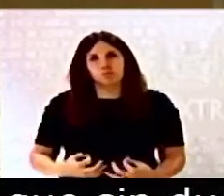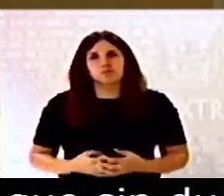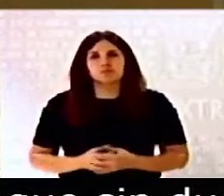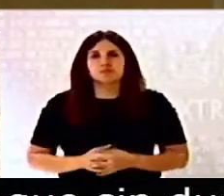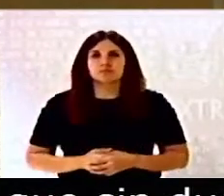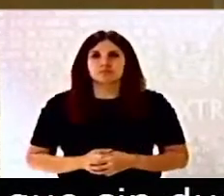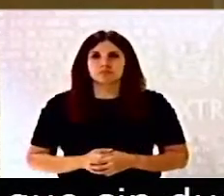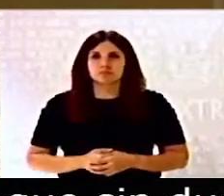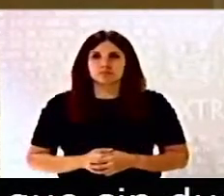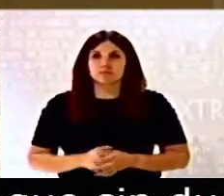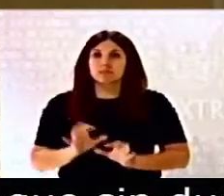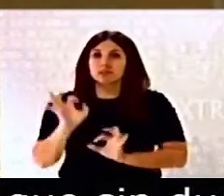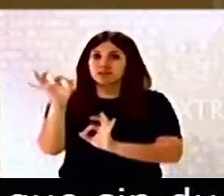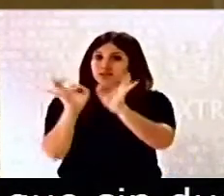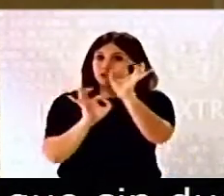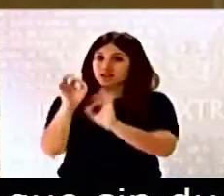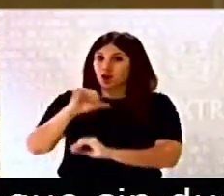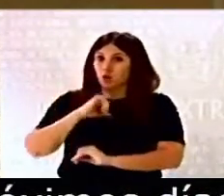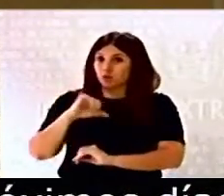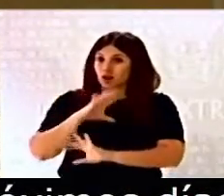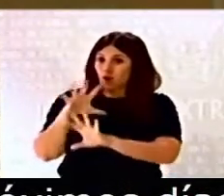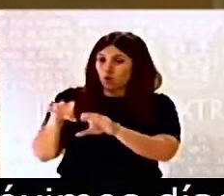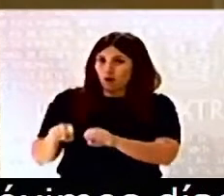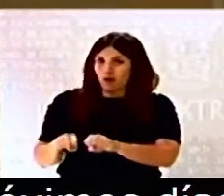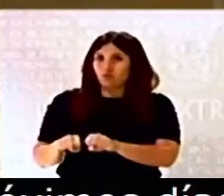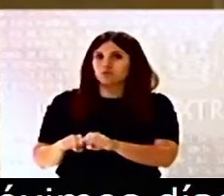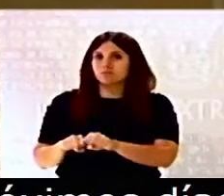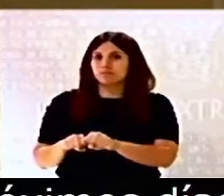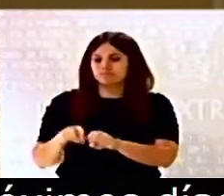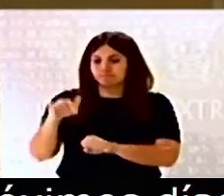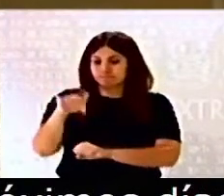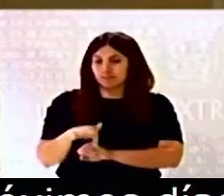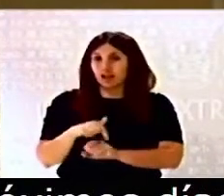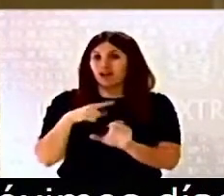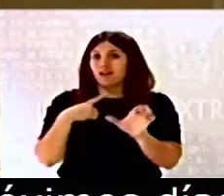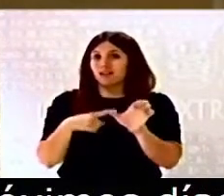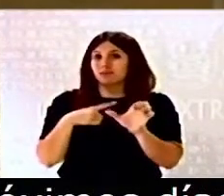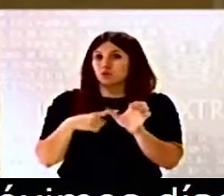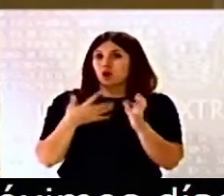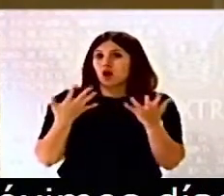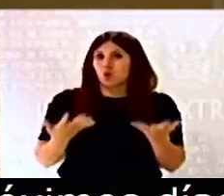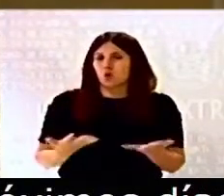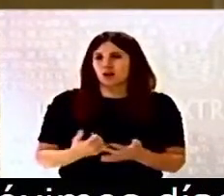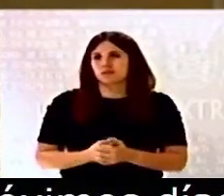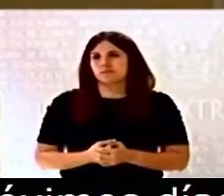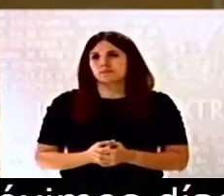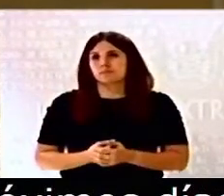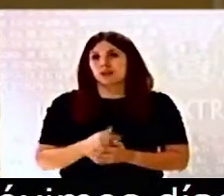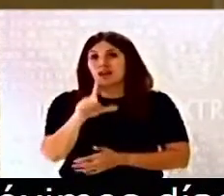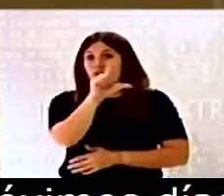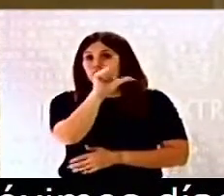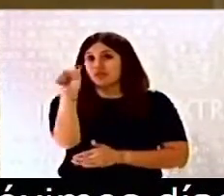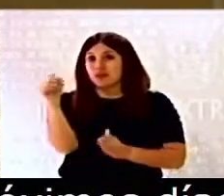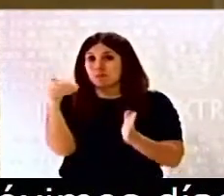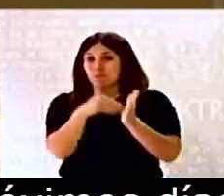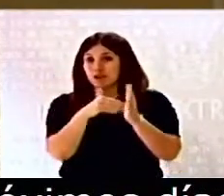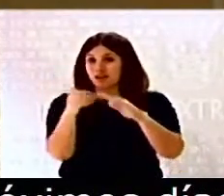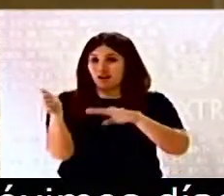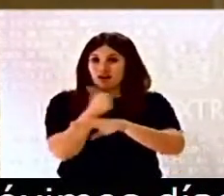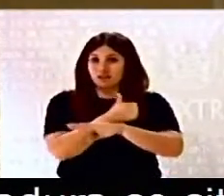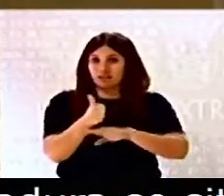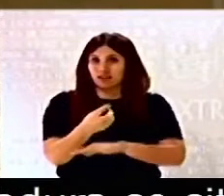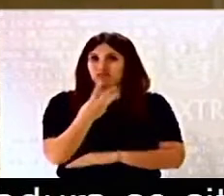La tasa de ocupación hospitalaria en Extremadura se sitúa en un 3 por cada 100.000 habitantes a día de